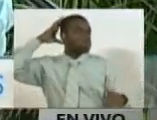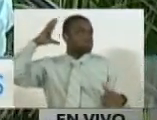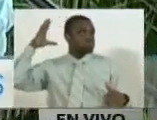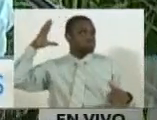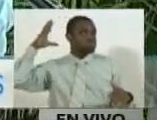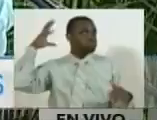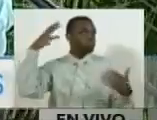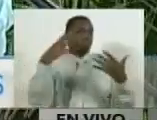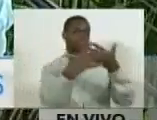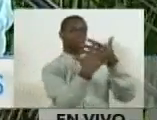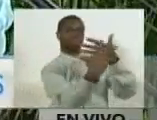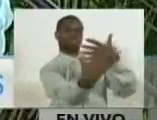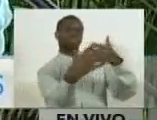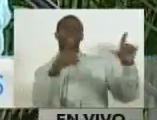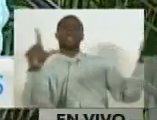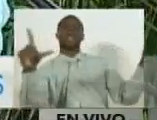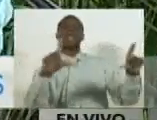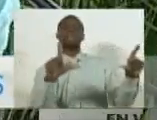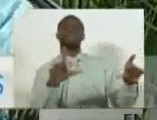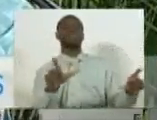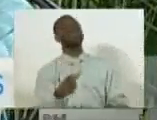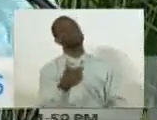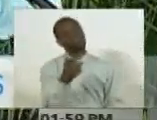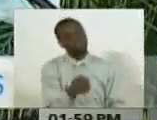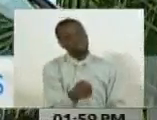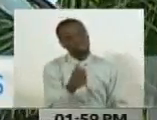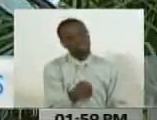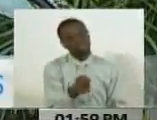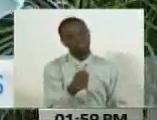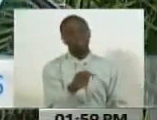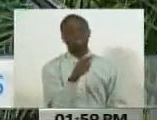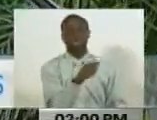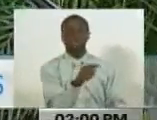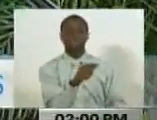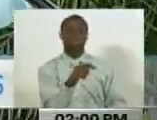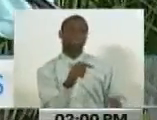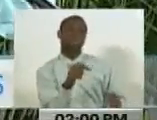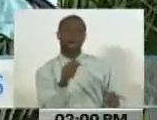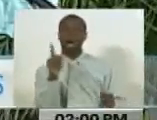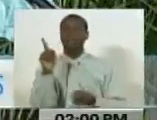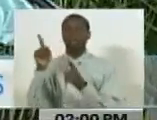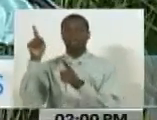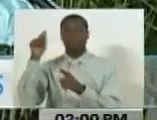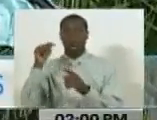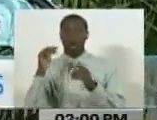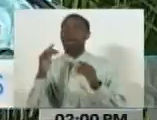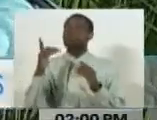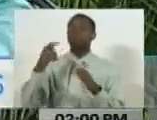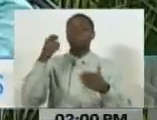Hablemos claro, pues. Y había cosas en la televisión que en el hogar no le permitían a uno ver.